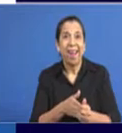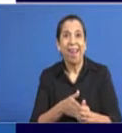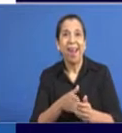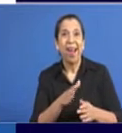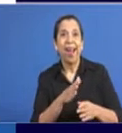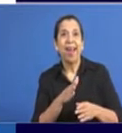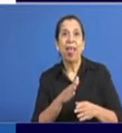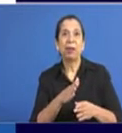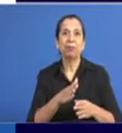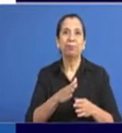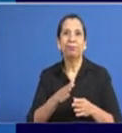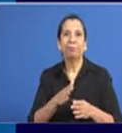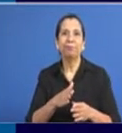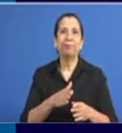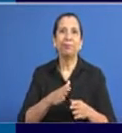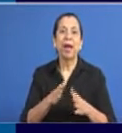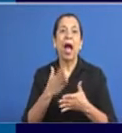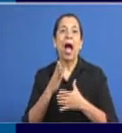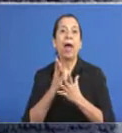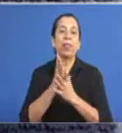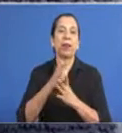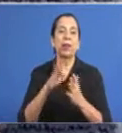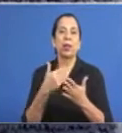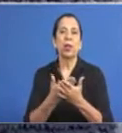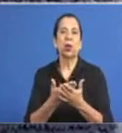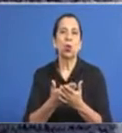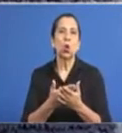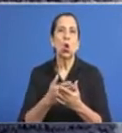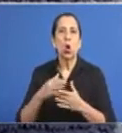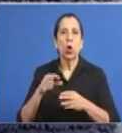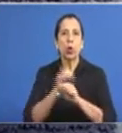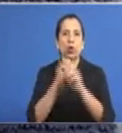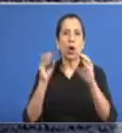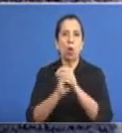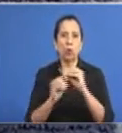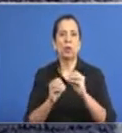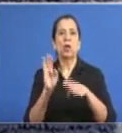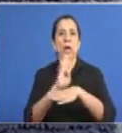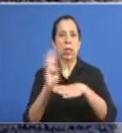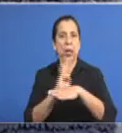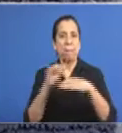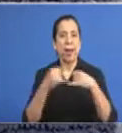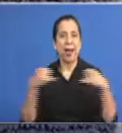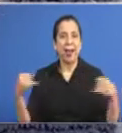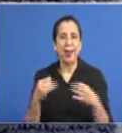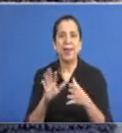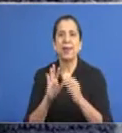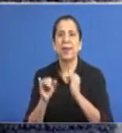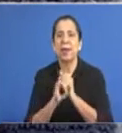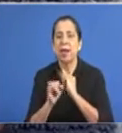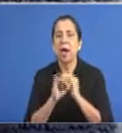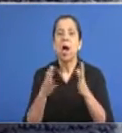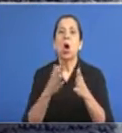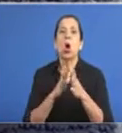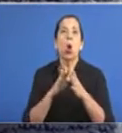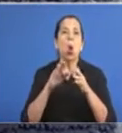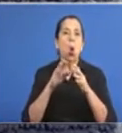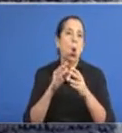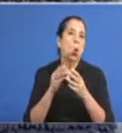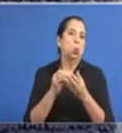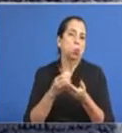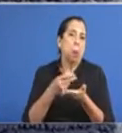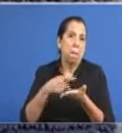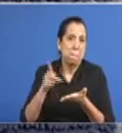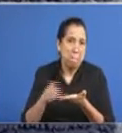nuestros canales disponibles, en nuestras sucursales, por nuestra banca en línea, por transferencia de un banco a Caja de Ahorros. O sea,